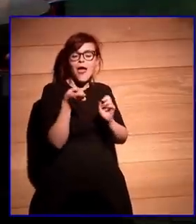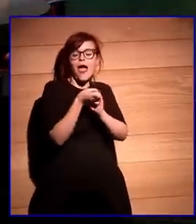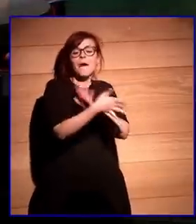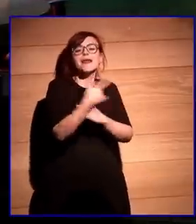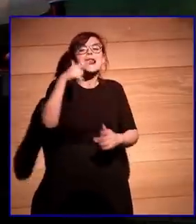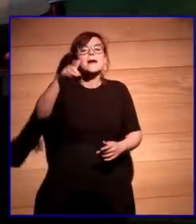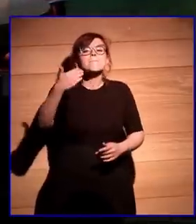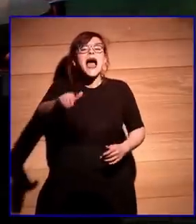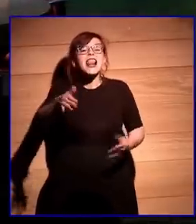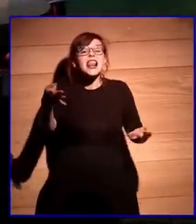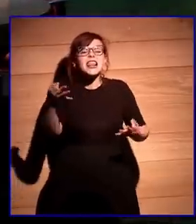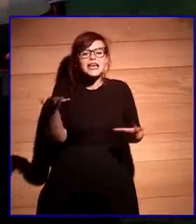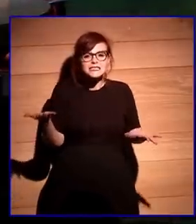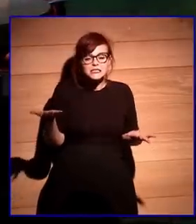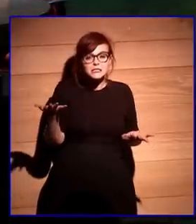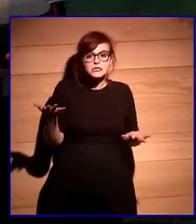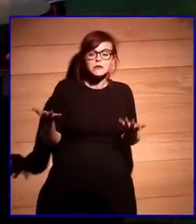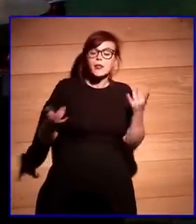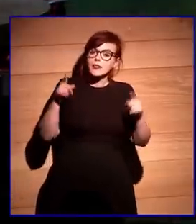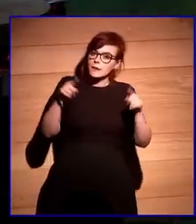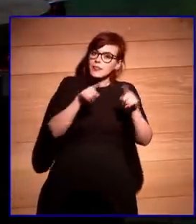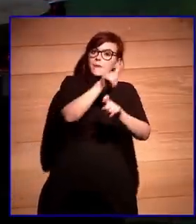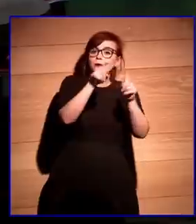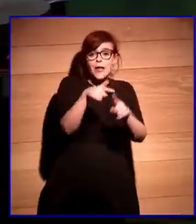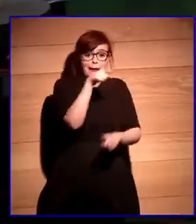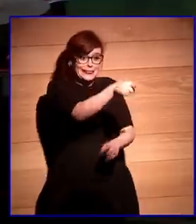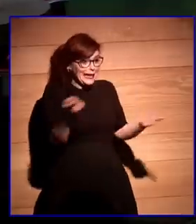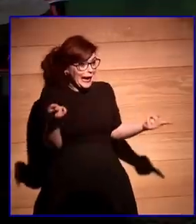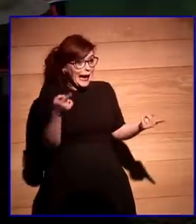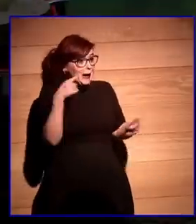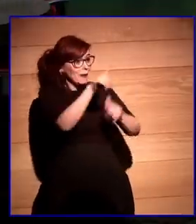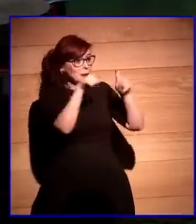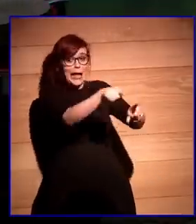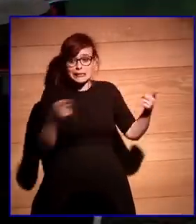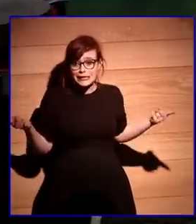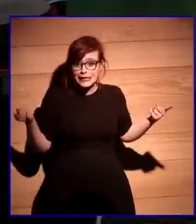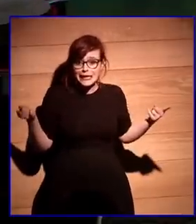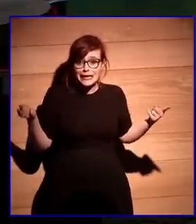Juan? Depende de a quién le preguntes. A ti, en este caso, ¿no? Claro, en este caso a ti, Juan.